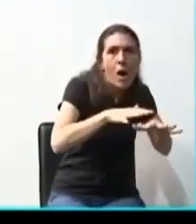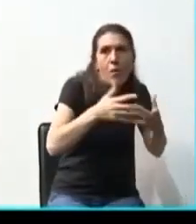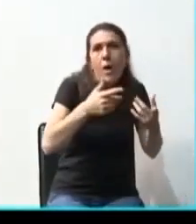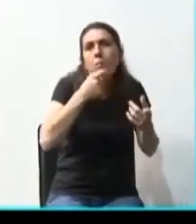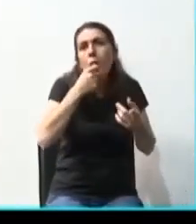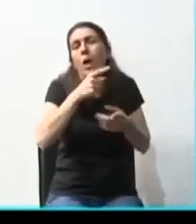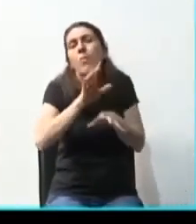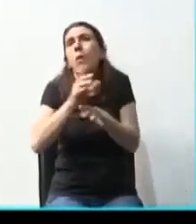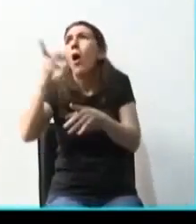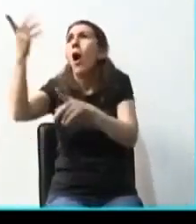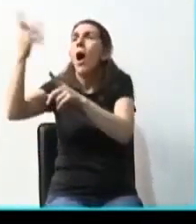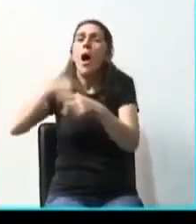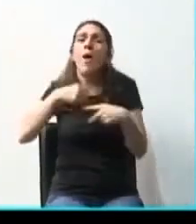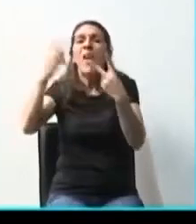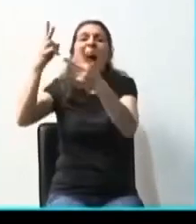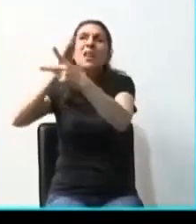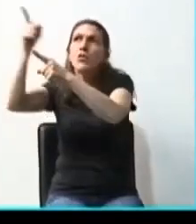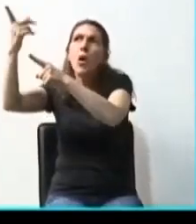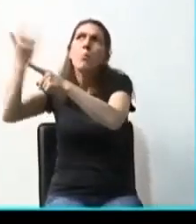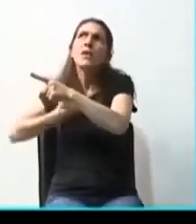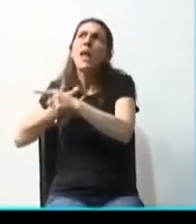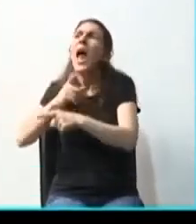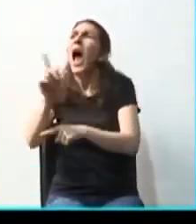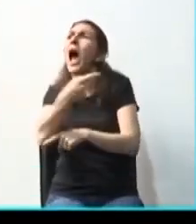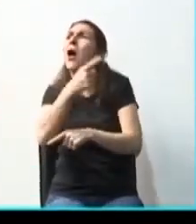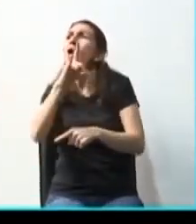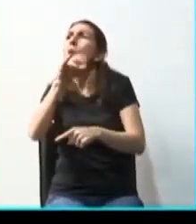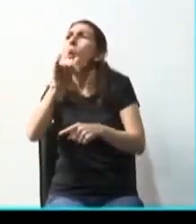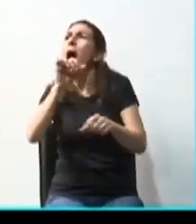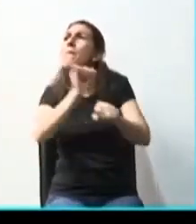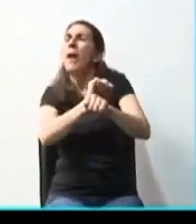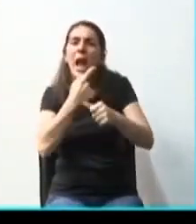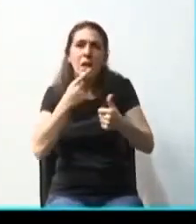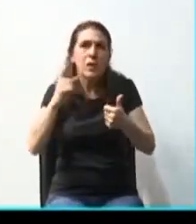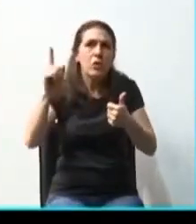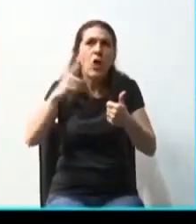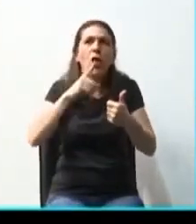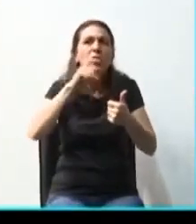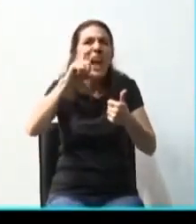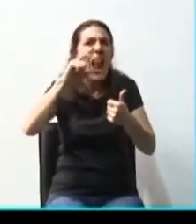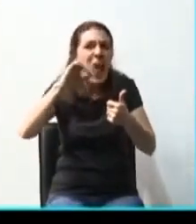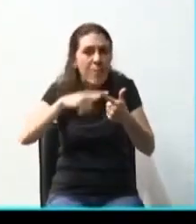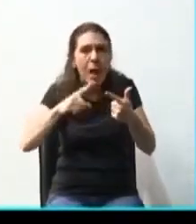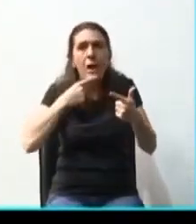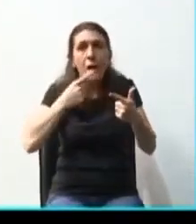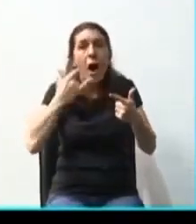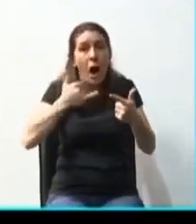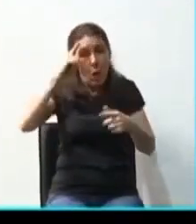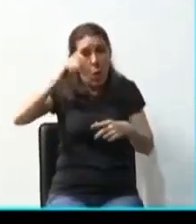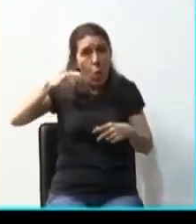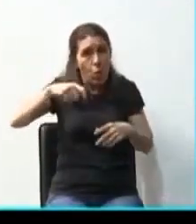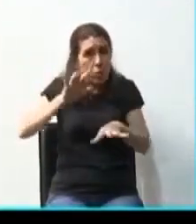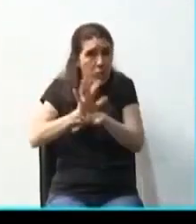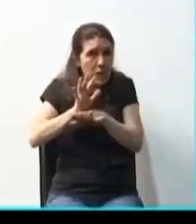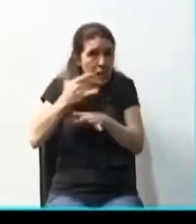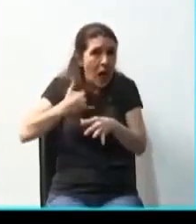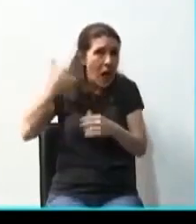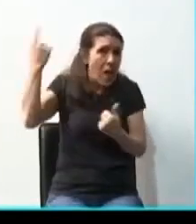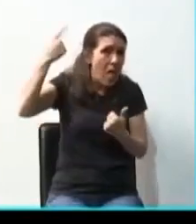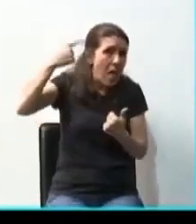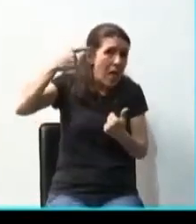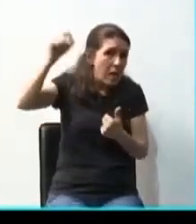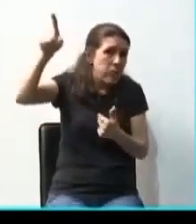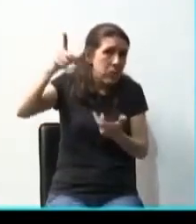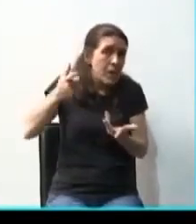Lula, después dice que este el otro, pone a Temer, después mete preso a Temer. La justicia se arroga, por lo tanto, la capacidad de decisión del